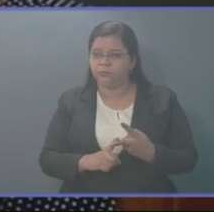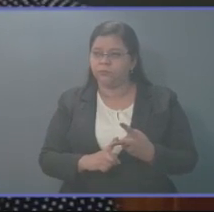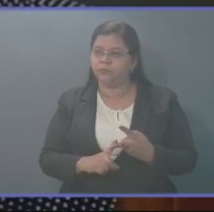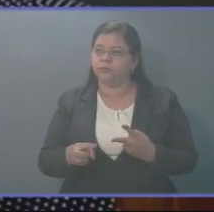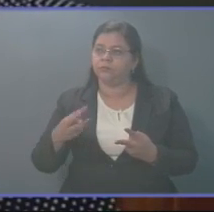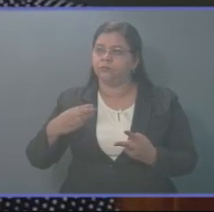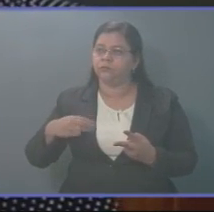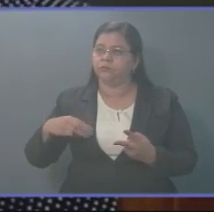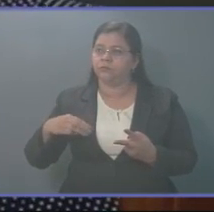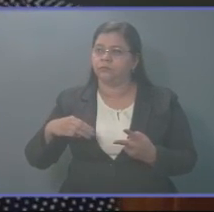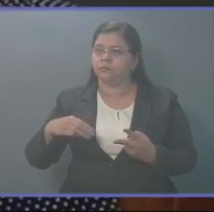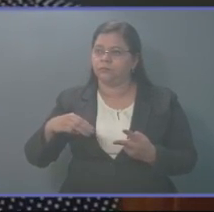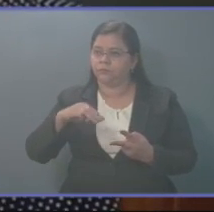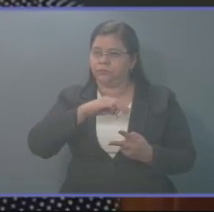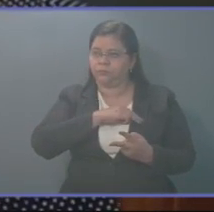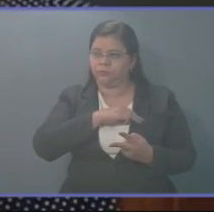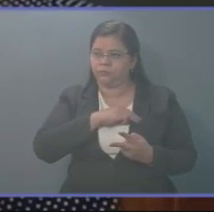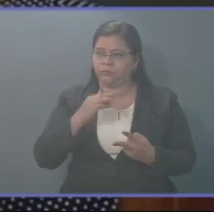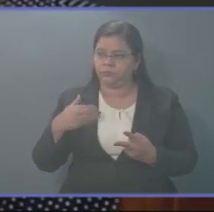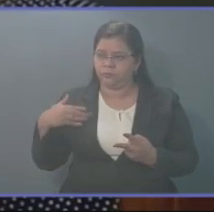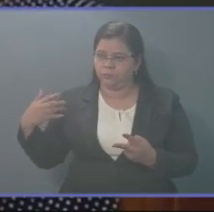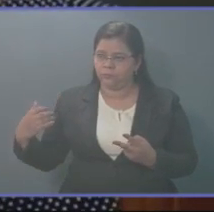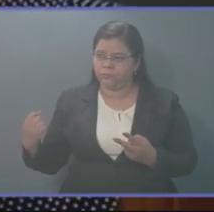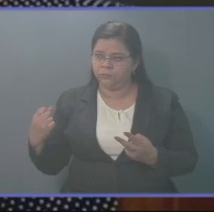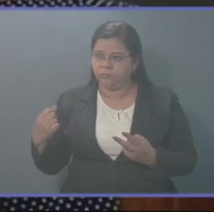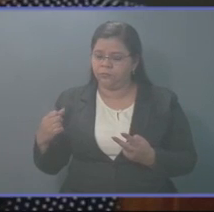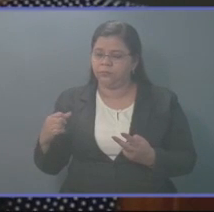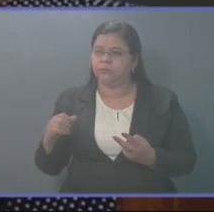Social y la señora ministra de Salud